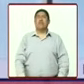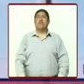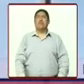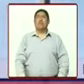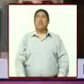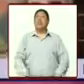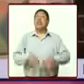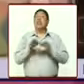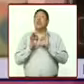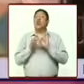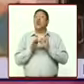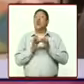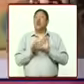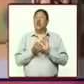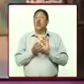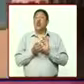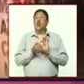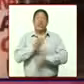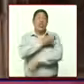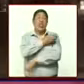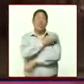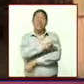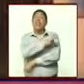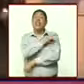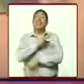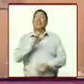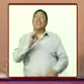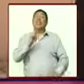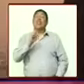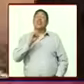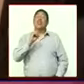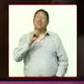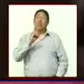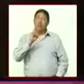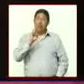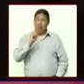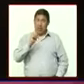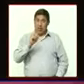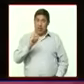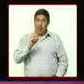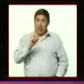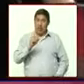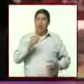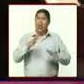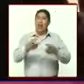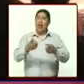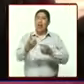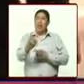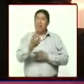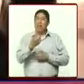La solución en la clínica de Endoven. Y miren, justamente allá viene Fidel.